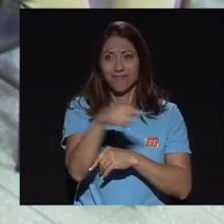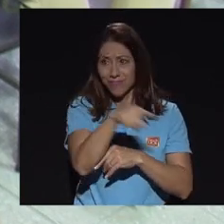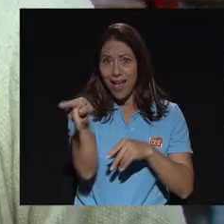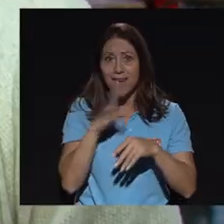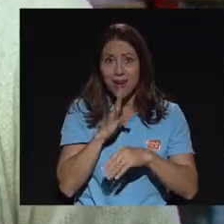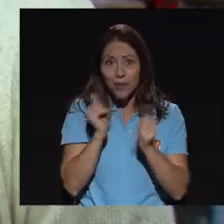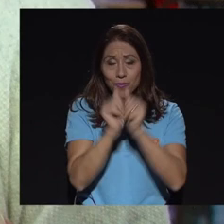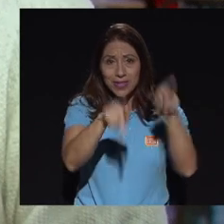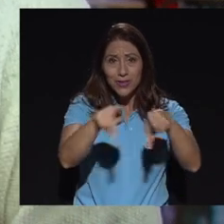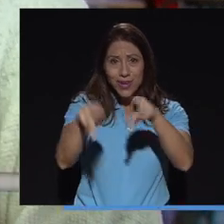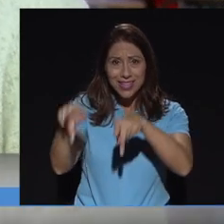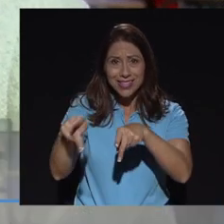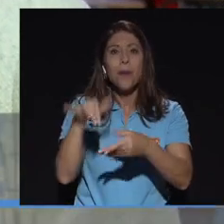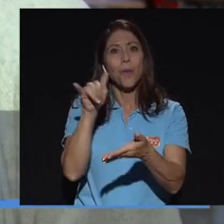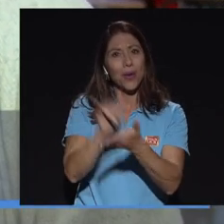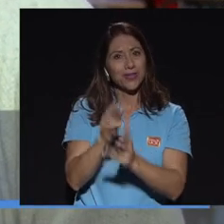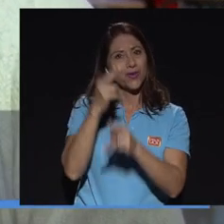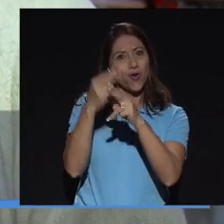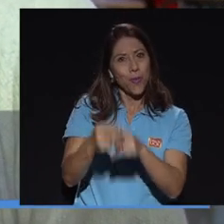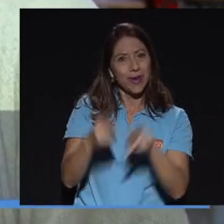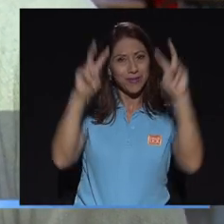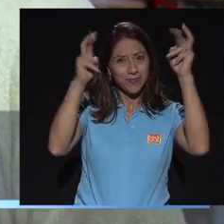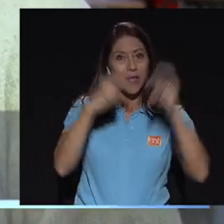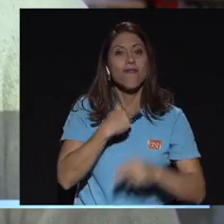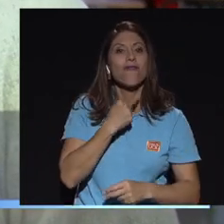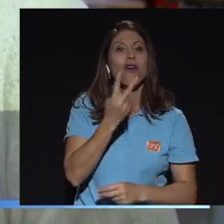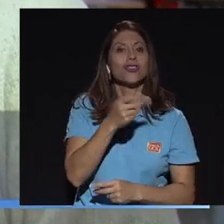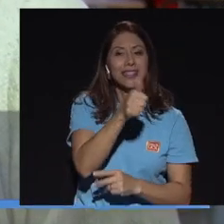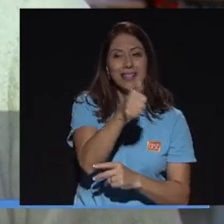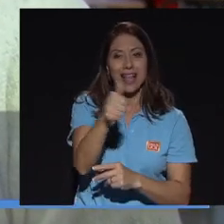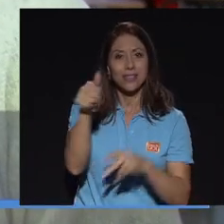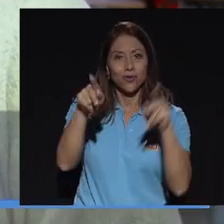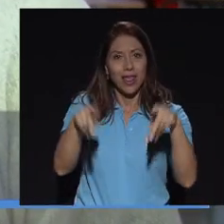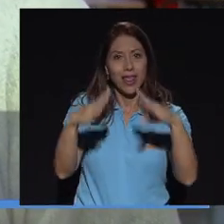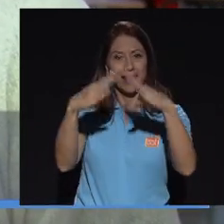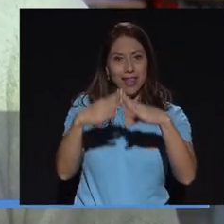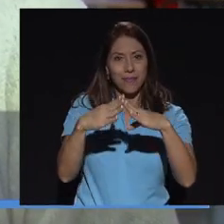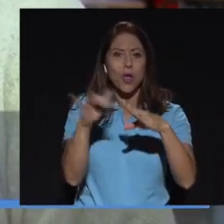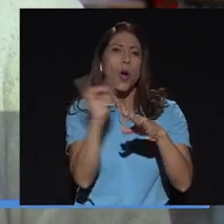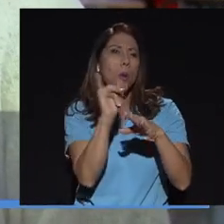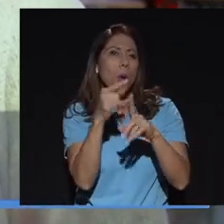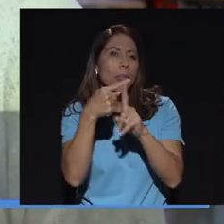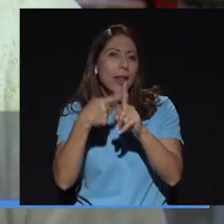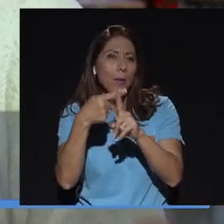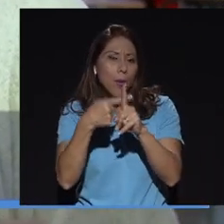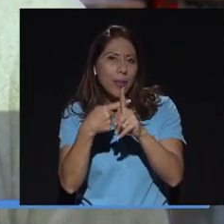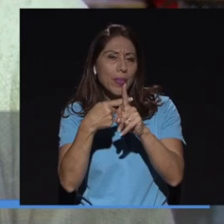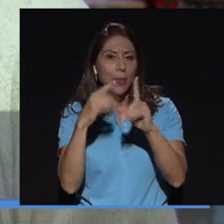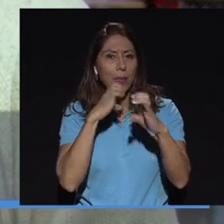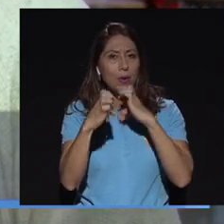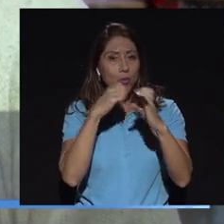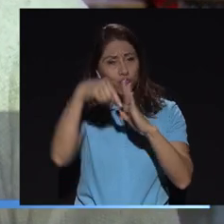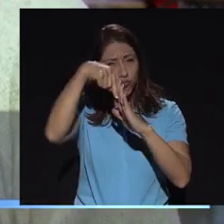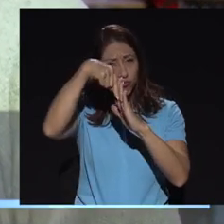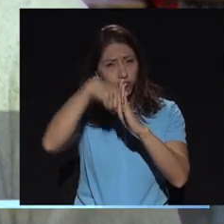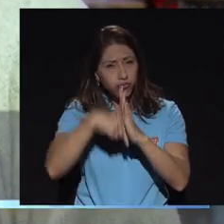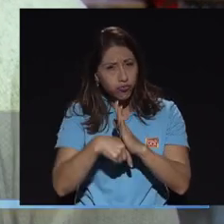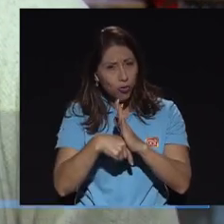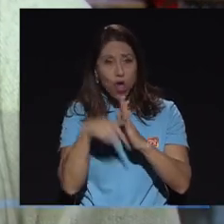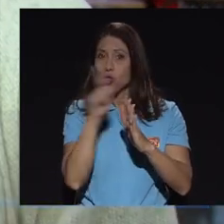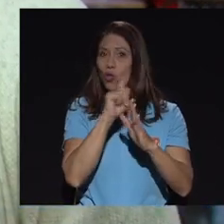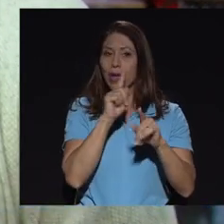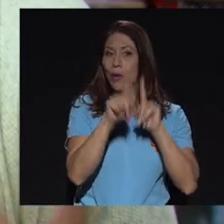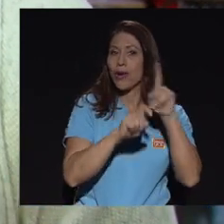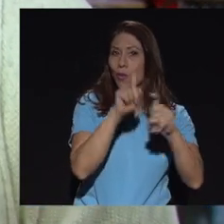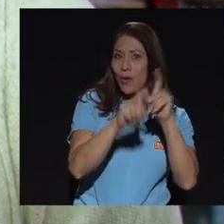Ciudadanía, y que pudiéramos tener entonces ese termómetro a través de entrevistas a profundidad, porque no era un cuestionario, ¿verdad?, tipo encuesta, sino más bien